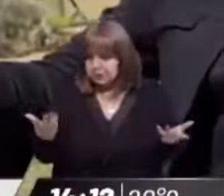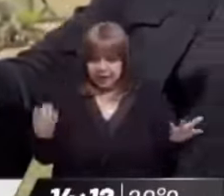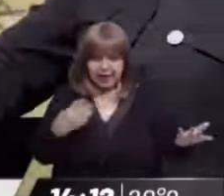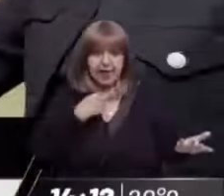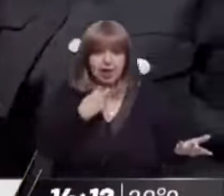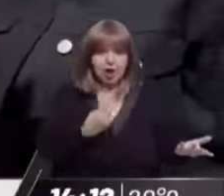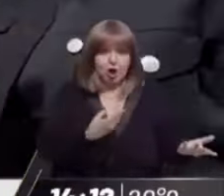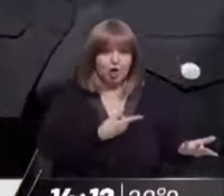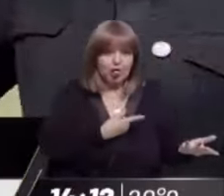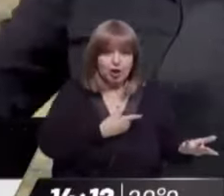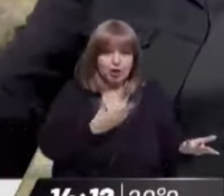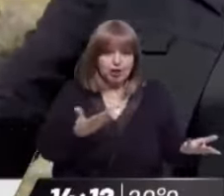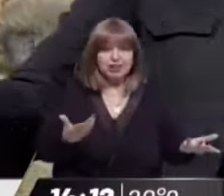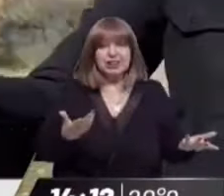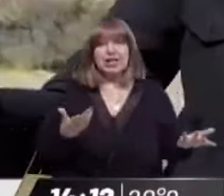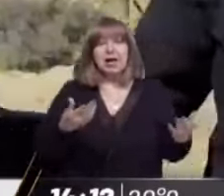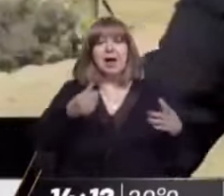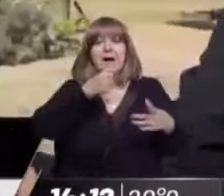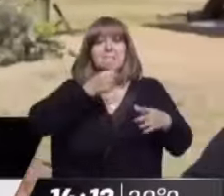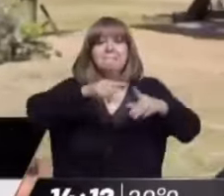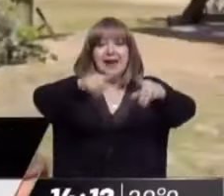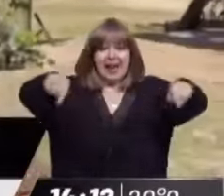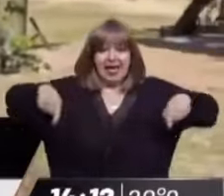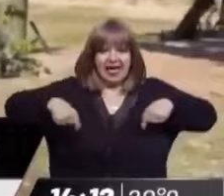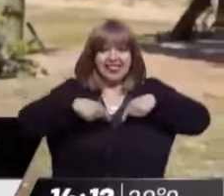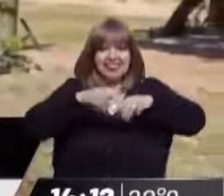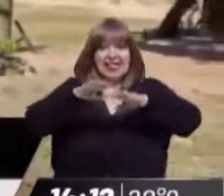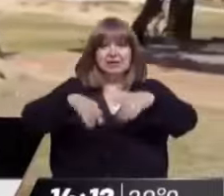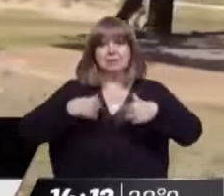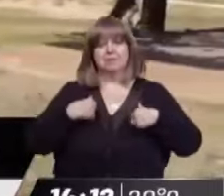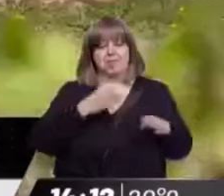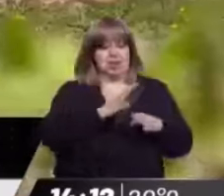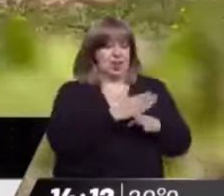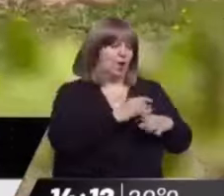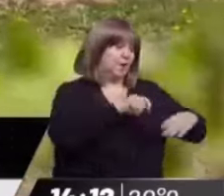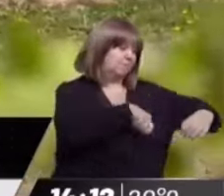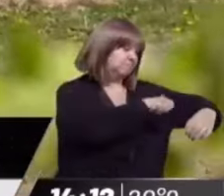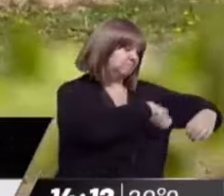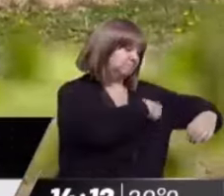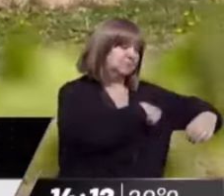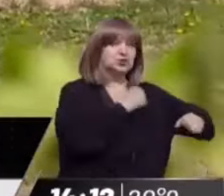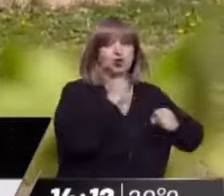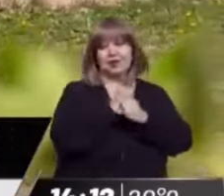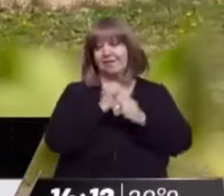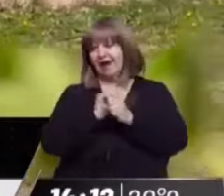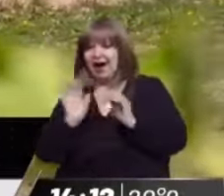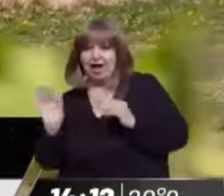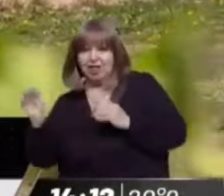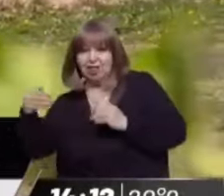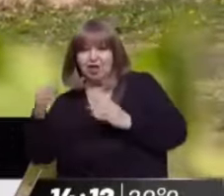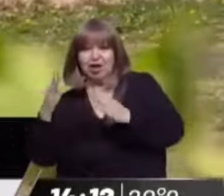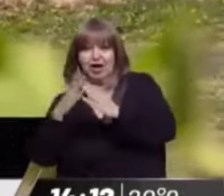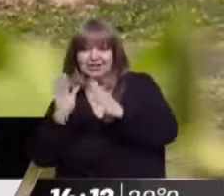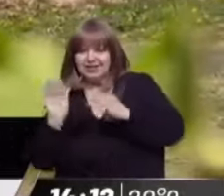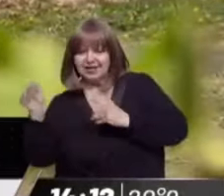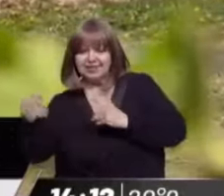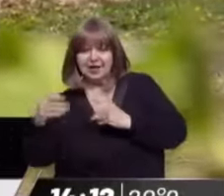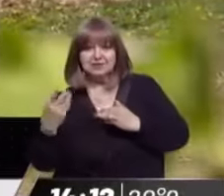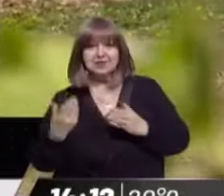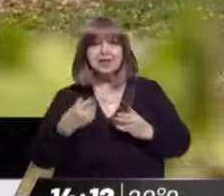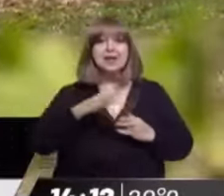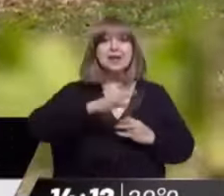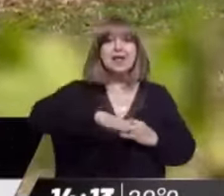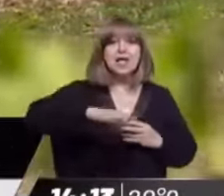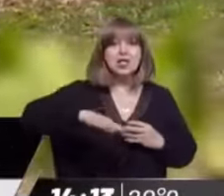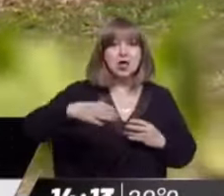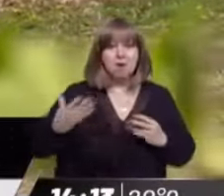Eh sí estaba mi novia estaba cocinando yo estaba trabajando atrás la casa y